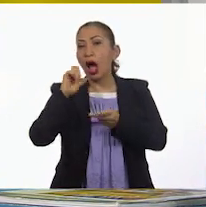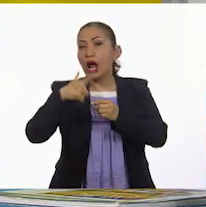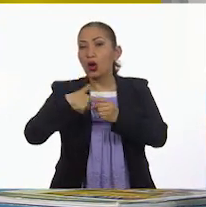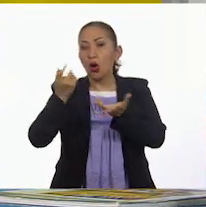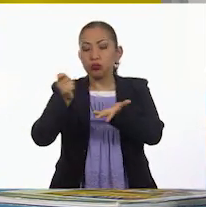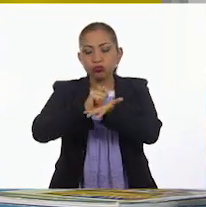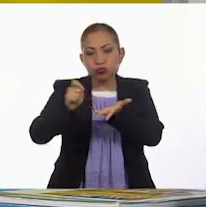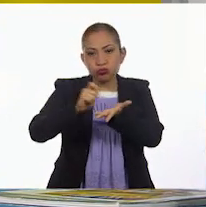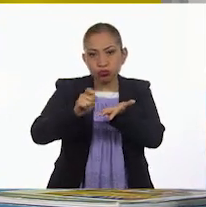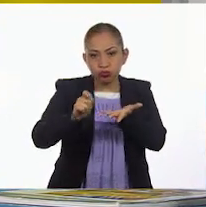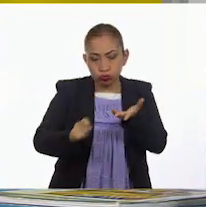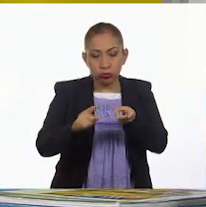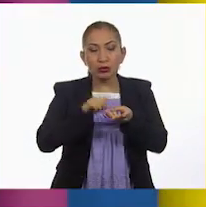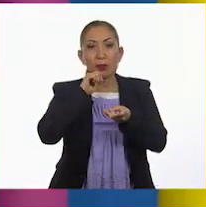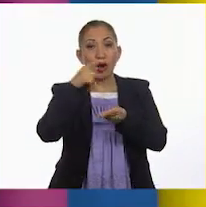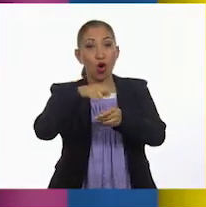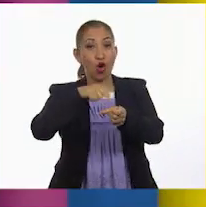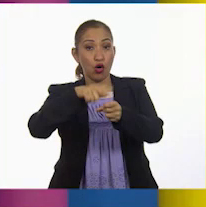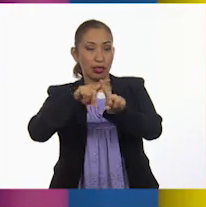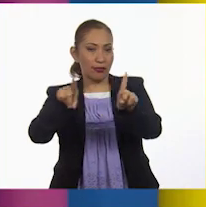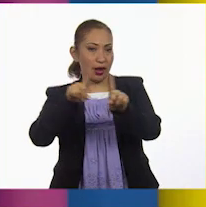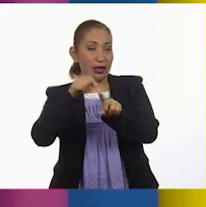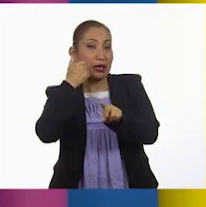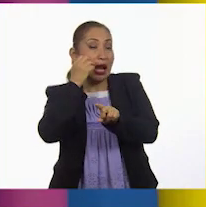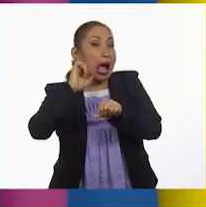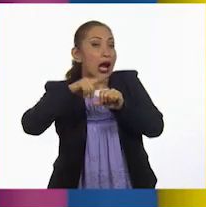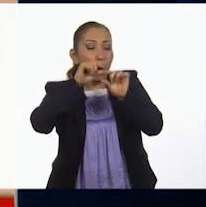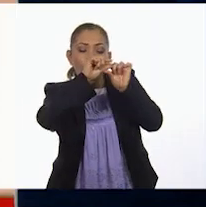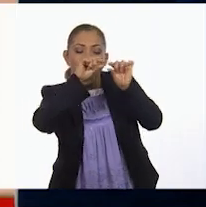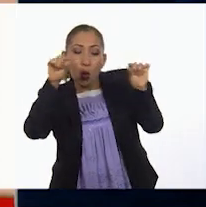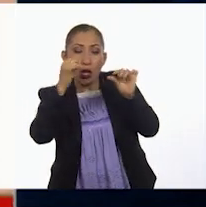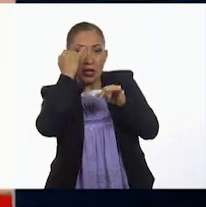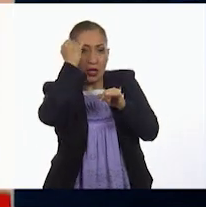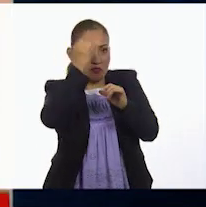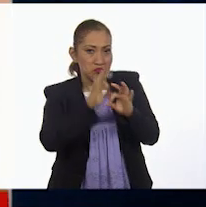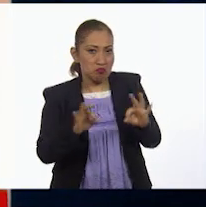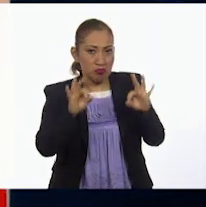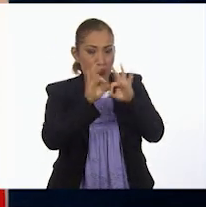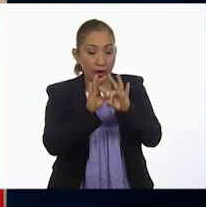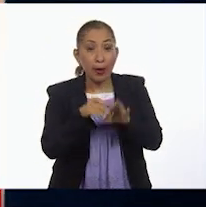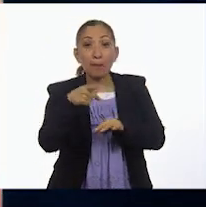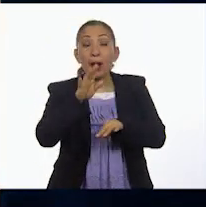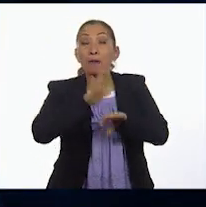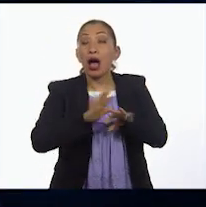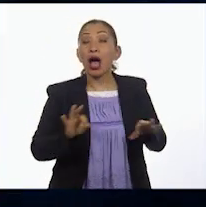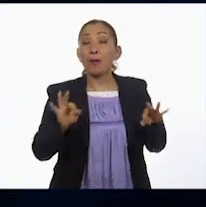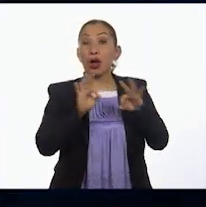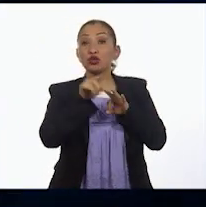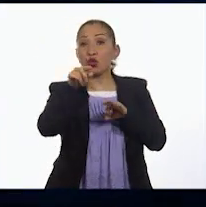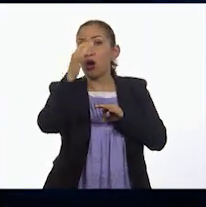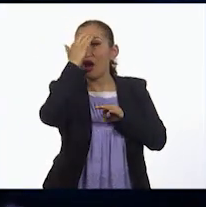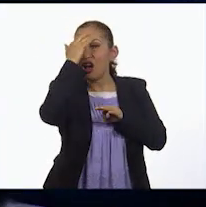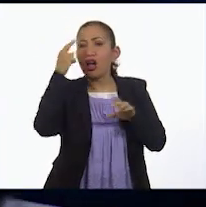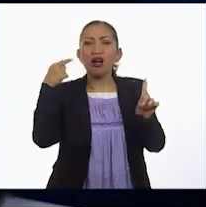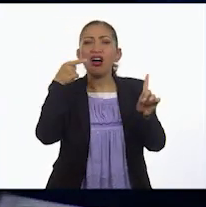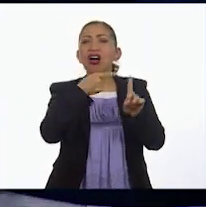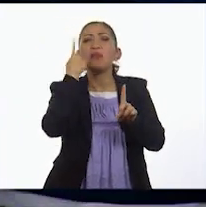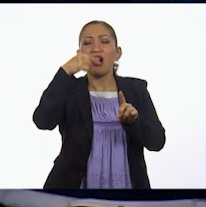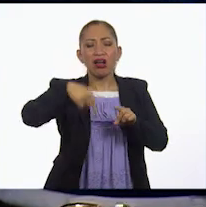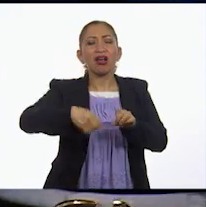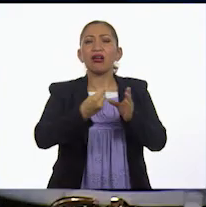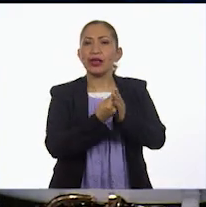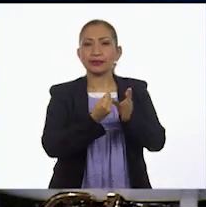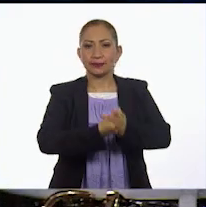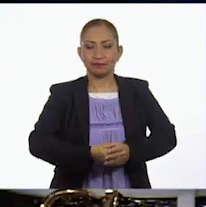puedas tomar nota, también tus colores por si quieres resaltar alguna idea, pero lo más importante es que conozcas el propósito de